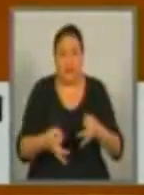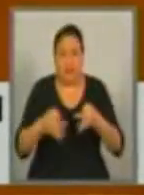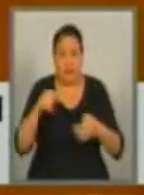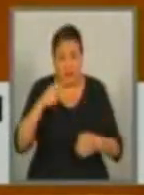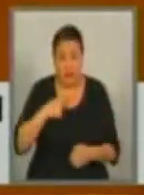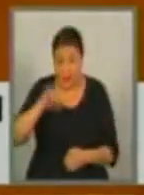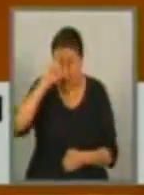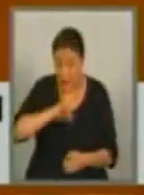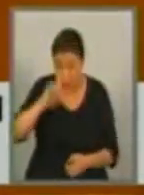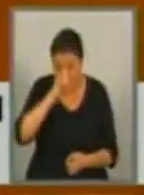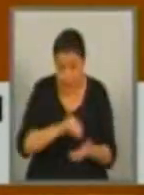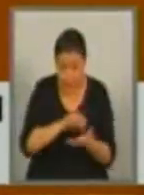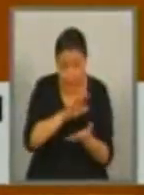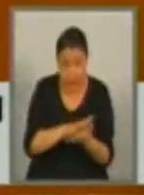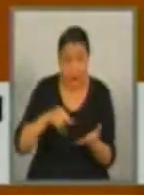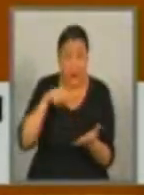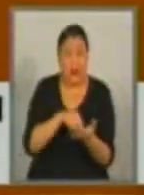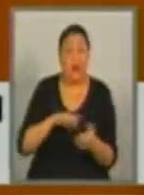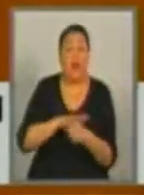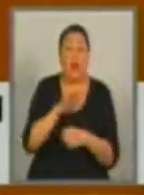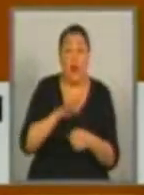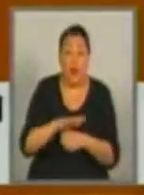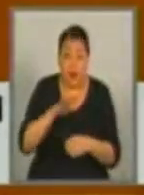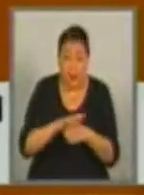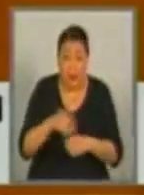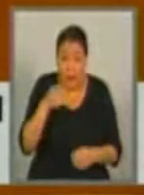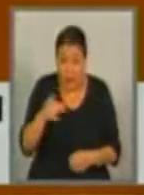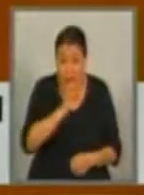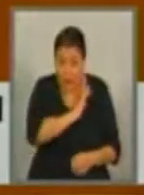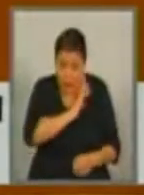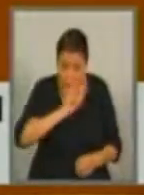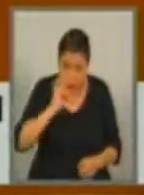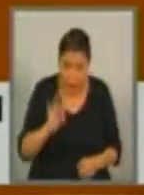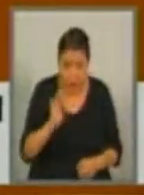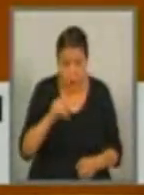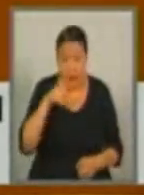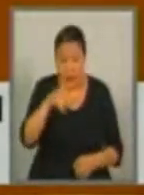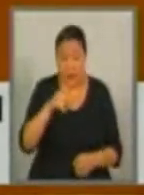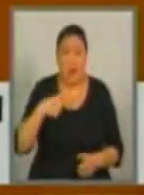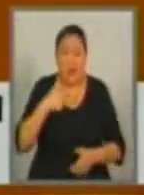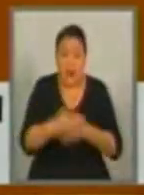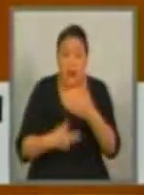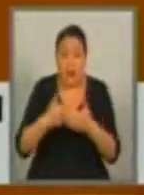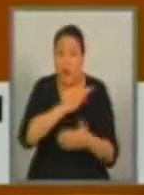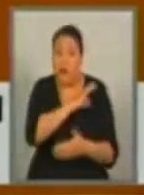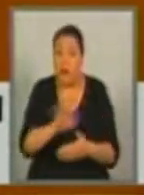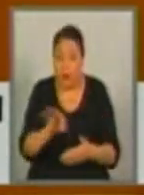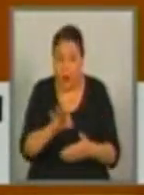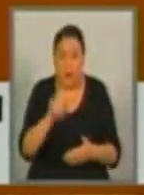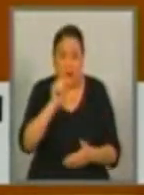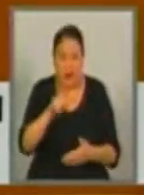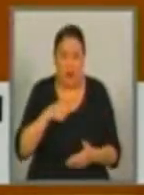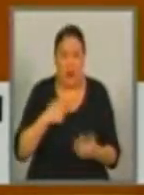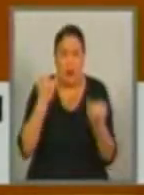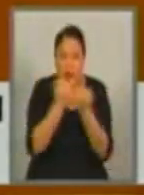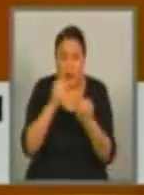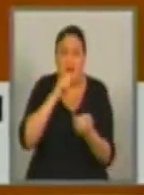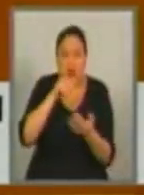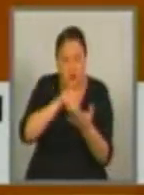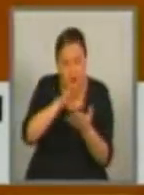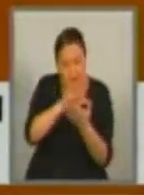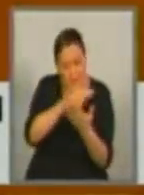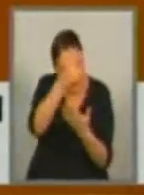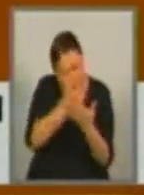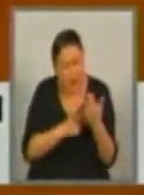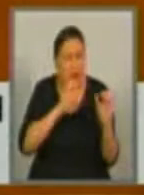y cuyo incumplimiento deriva en infracción administrativa e incluso posibles delitos. Crea un padrón nacional